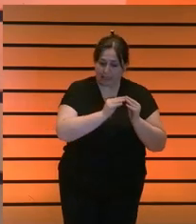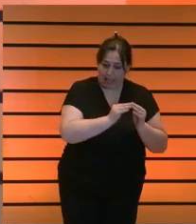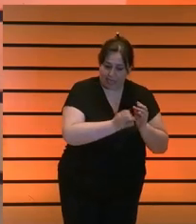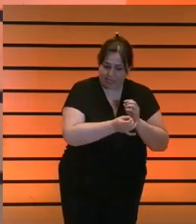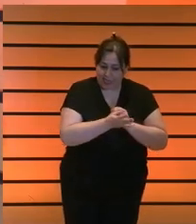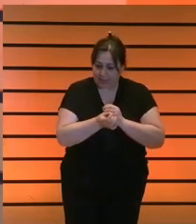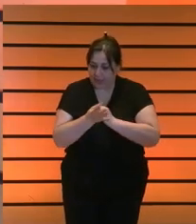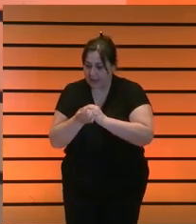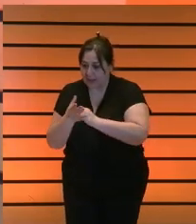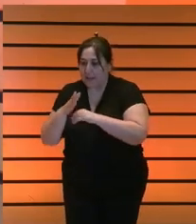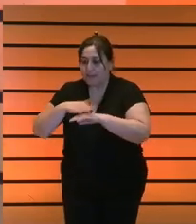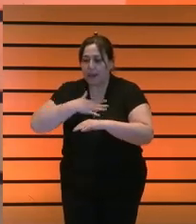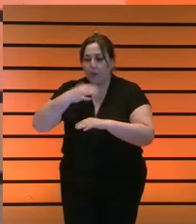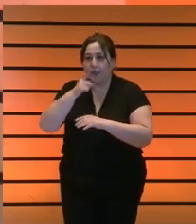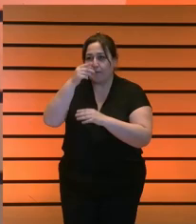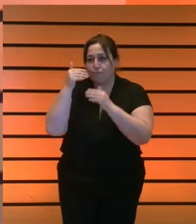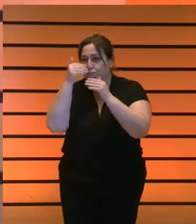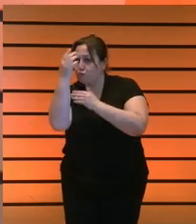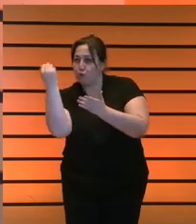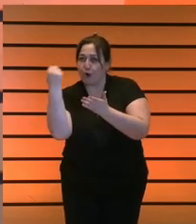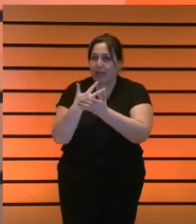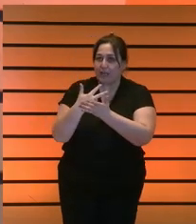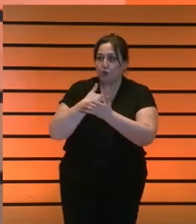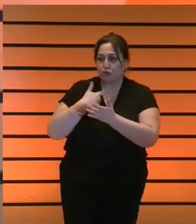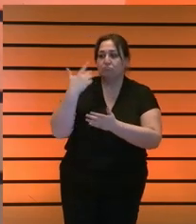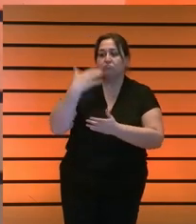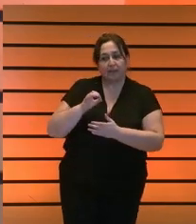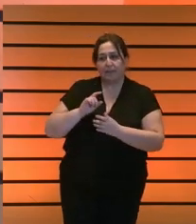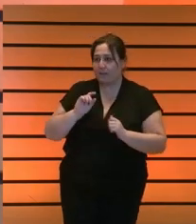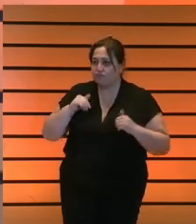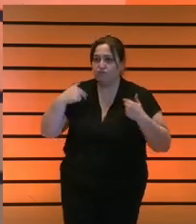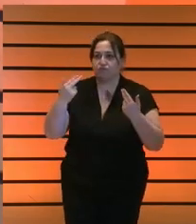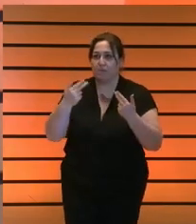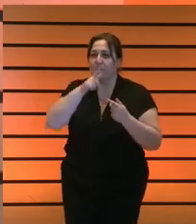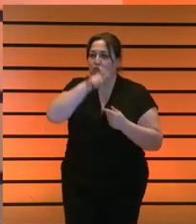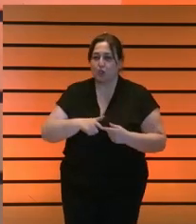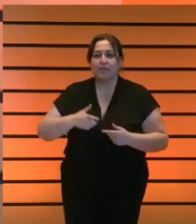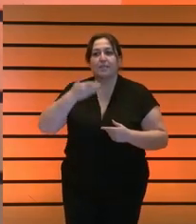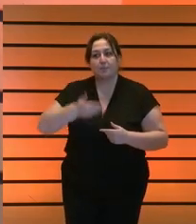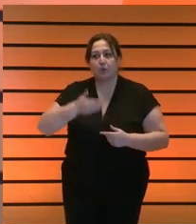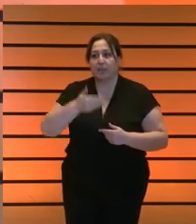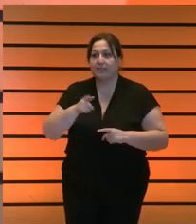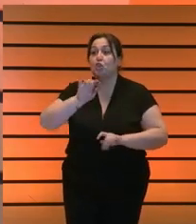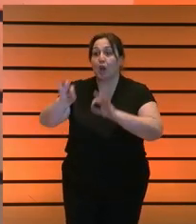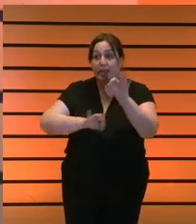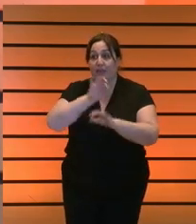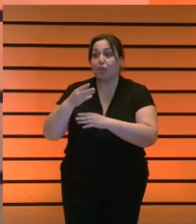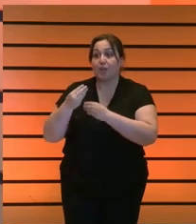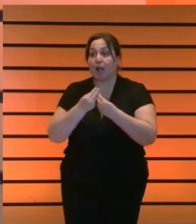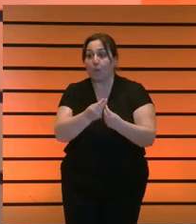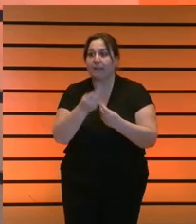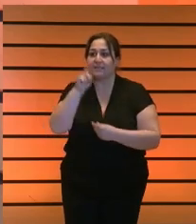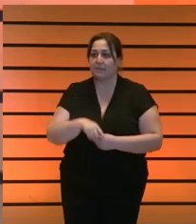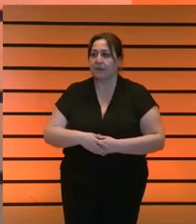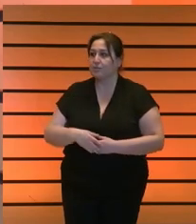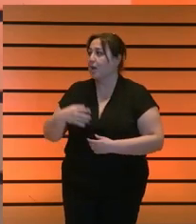afrontar retos del futuro en los cuales las personas tienen que ser claves y las organizaciones que las compañías también o sea que